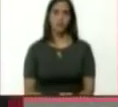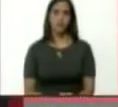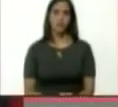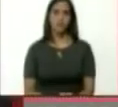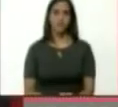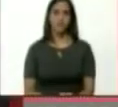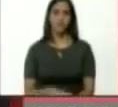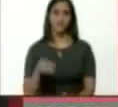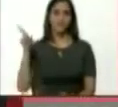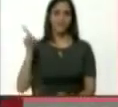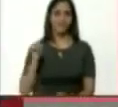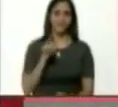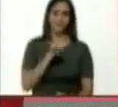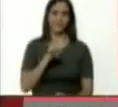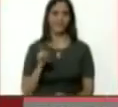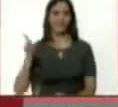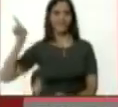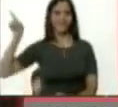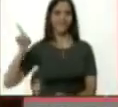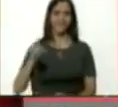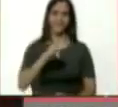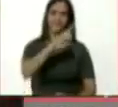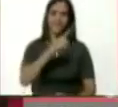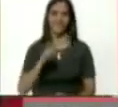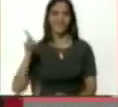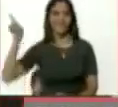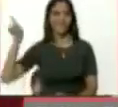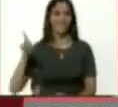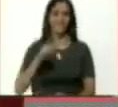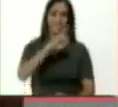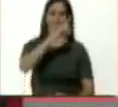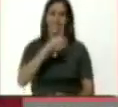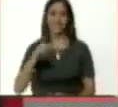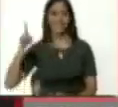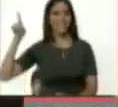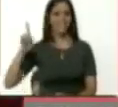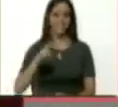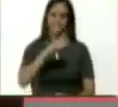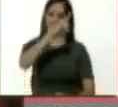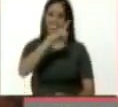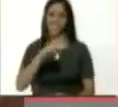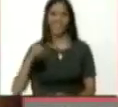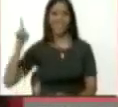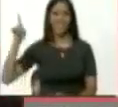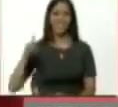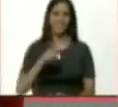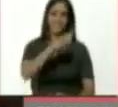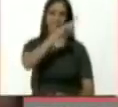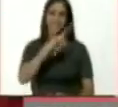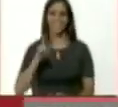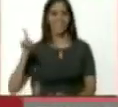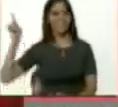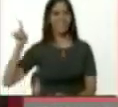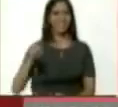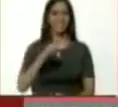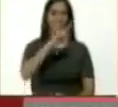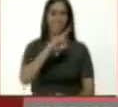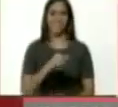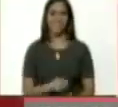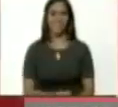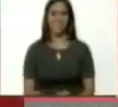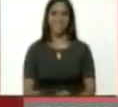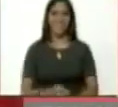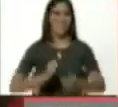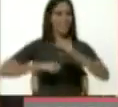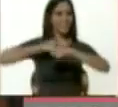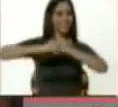¡Dale volumen! Es un cochino. Fui regresado por la noche. Vaya, se baila así, pa, pum. Y hacían así.